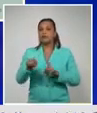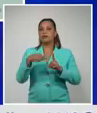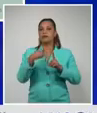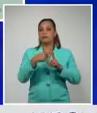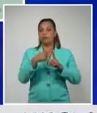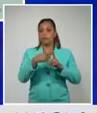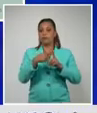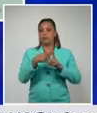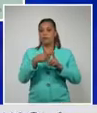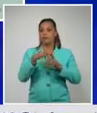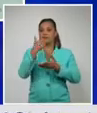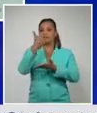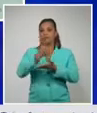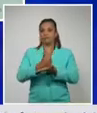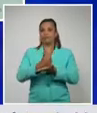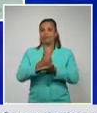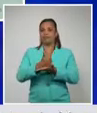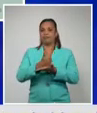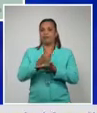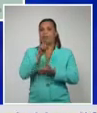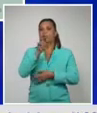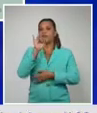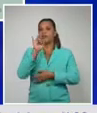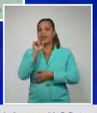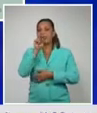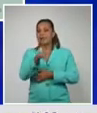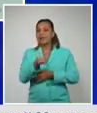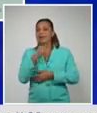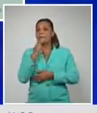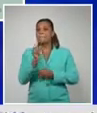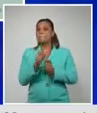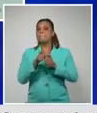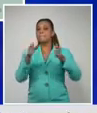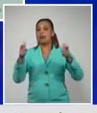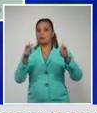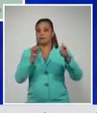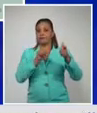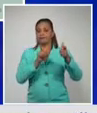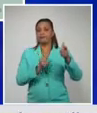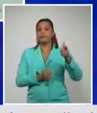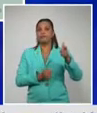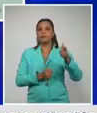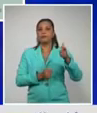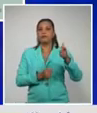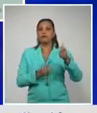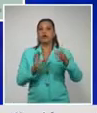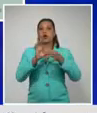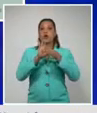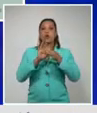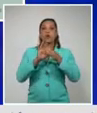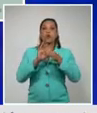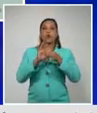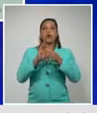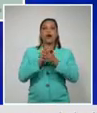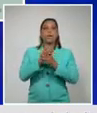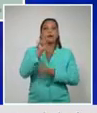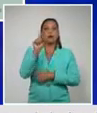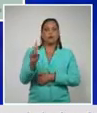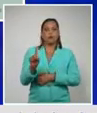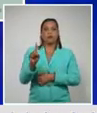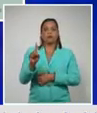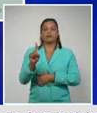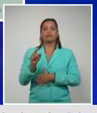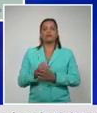cabecera, que es donde tiene la transmisión más importante, y en Guaymaro 1. En Camagüey está incidiendo